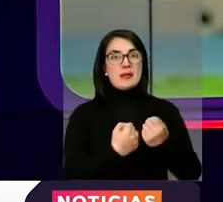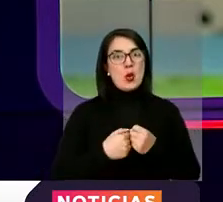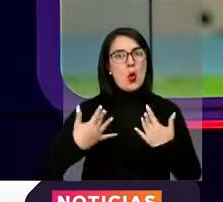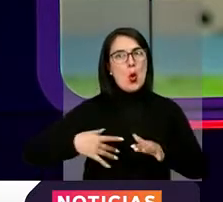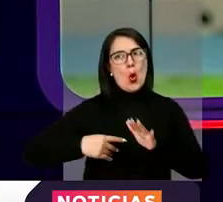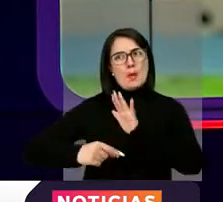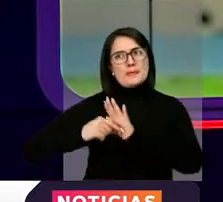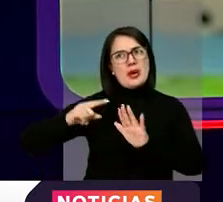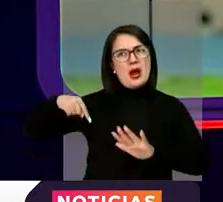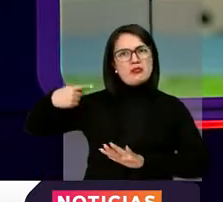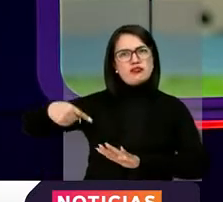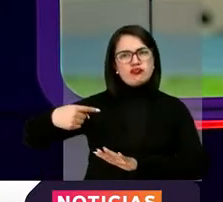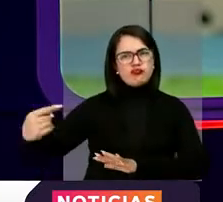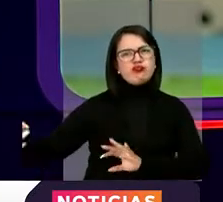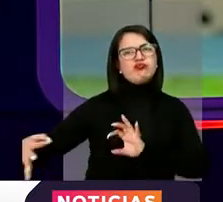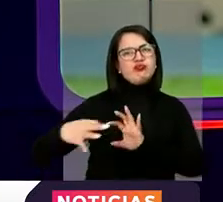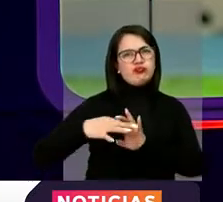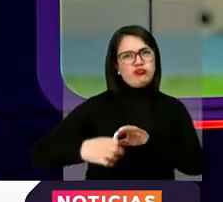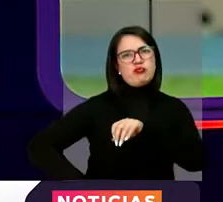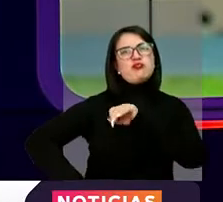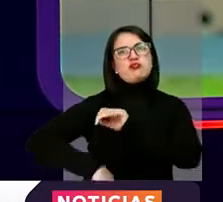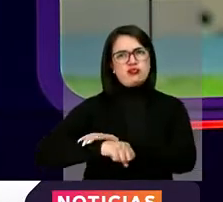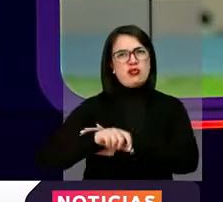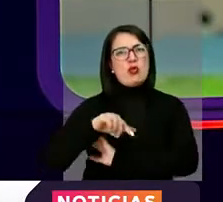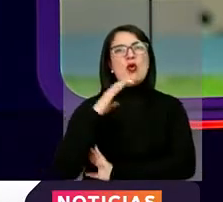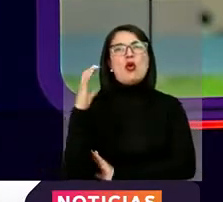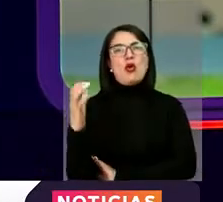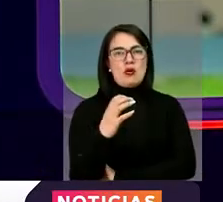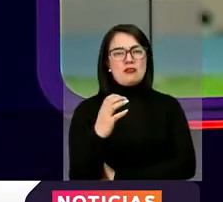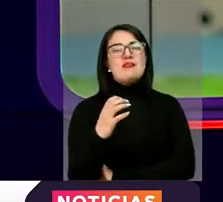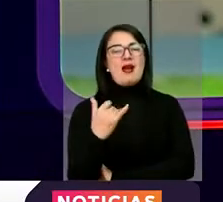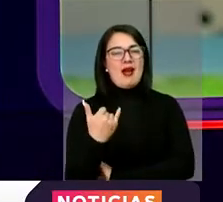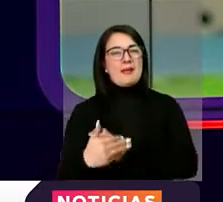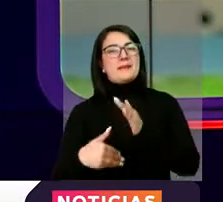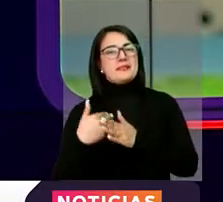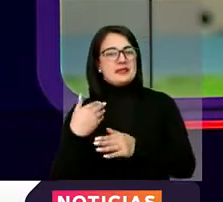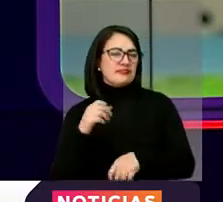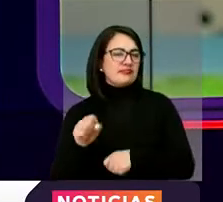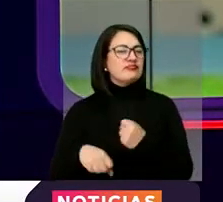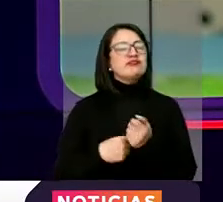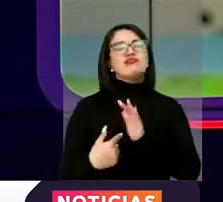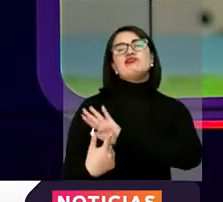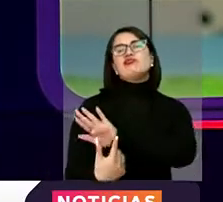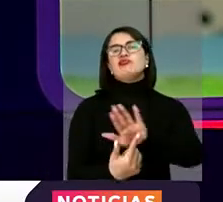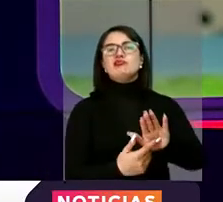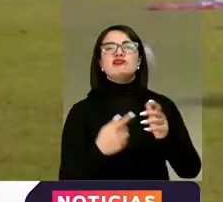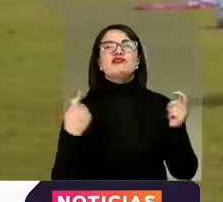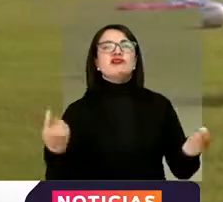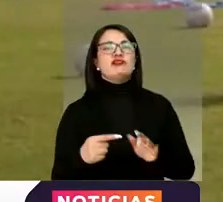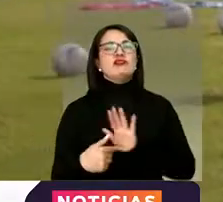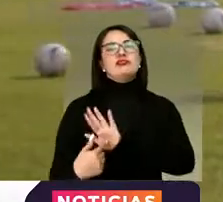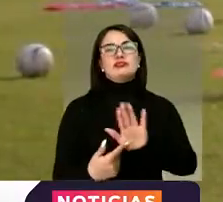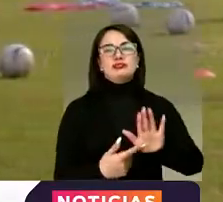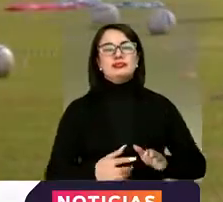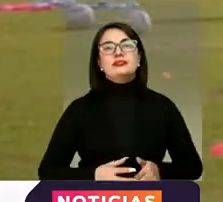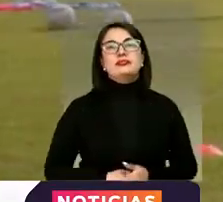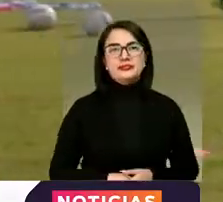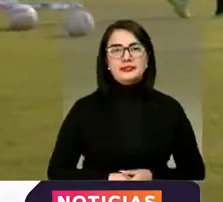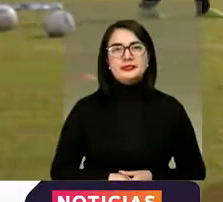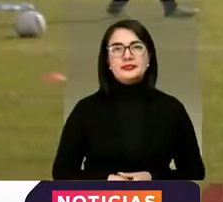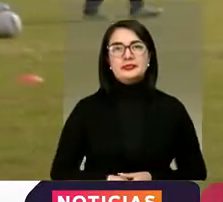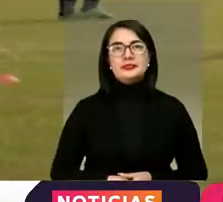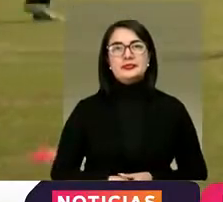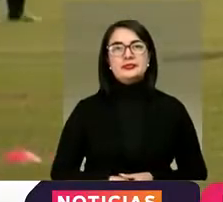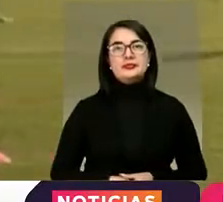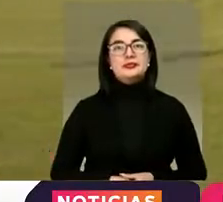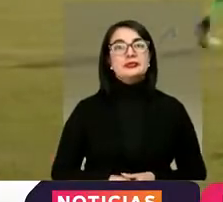tradicionalmente vinculadas al fútbol en nuestro país, pues trabajará en pro de la visibilización y del desarrollo. Bajo tres pilares